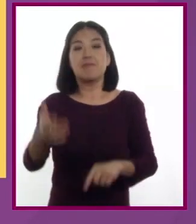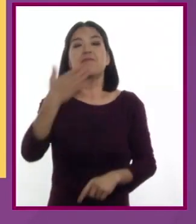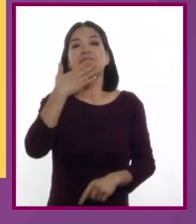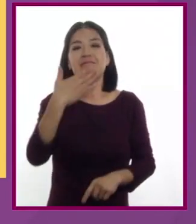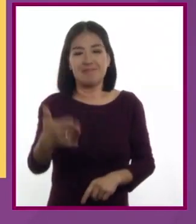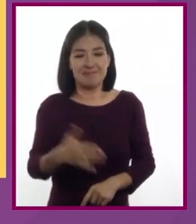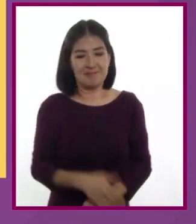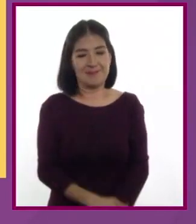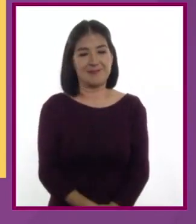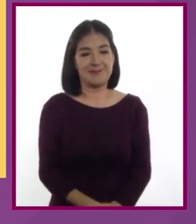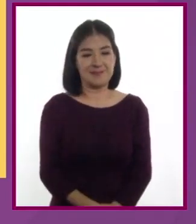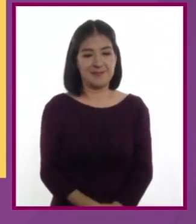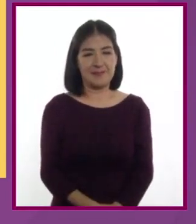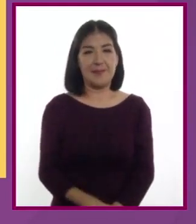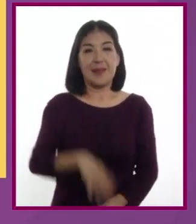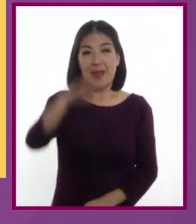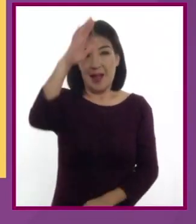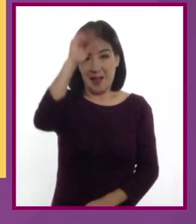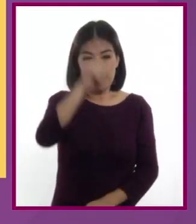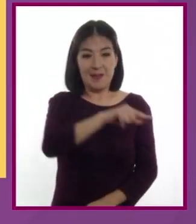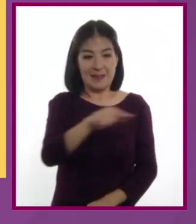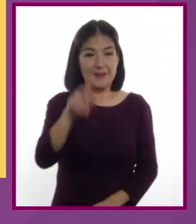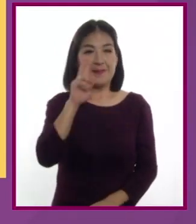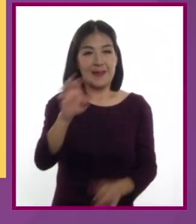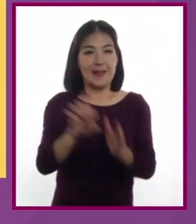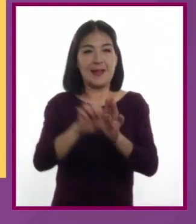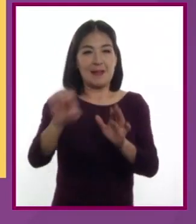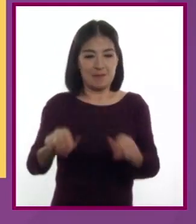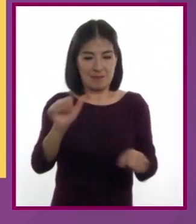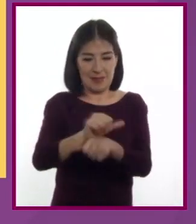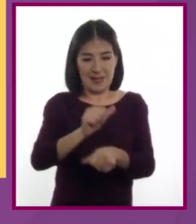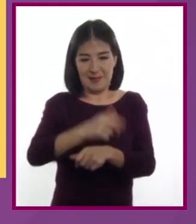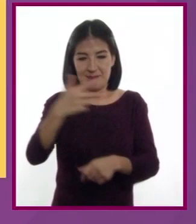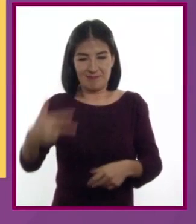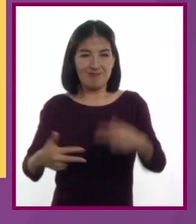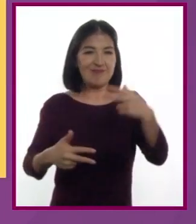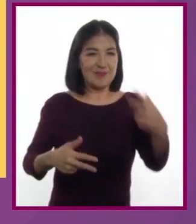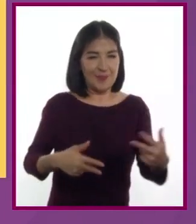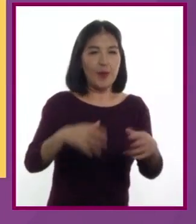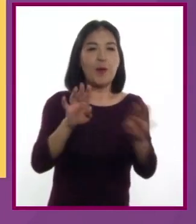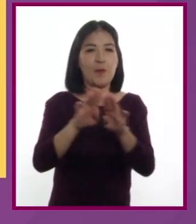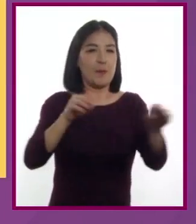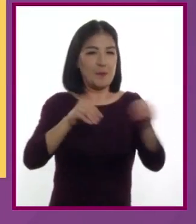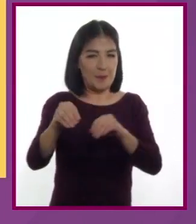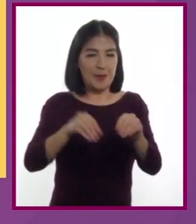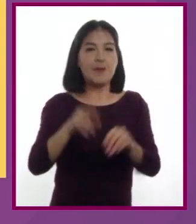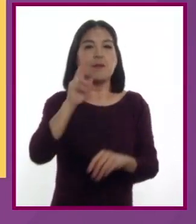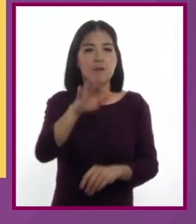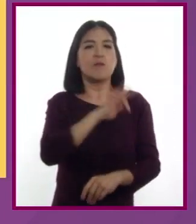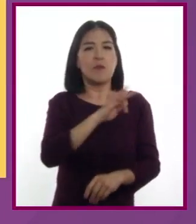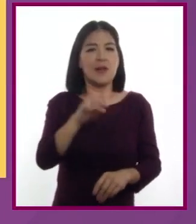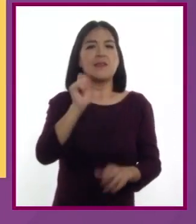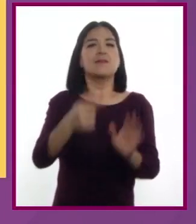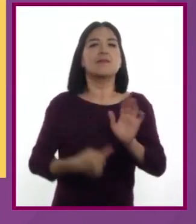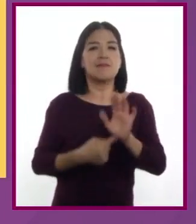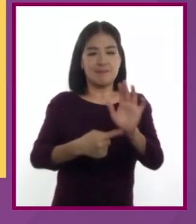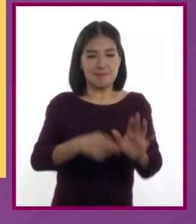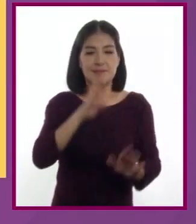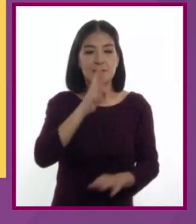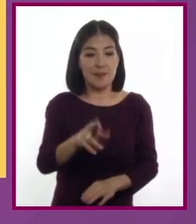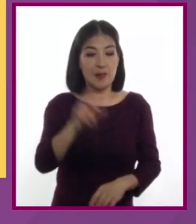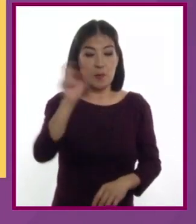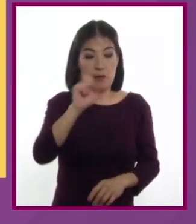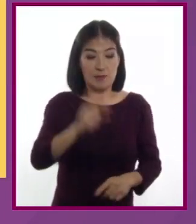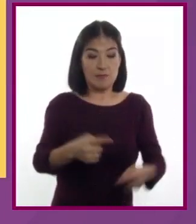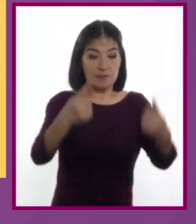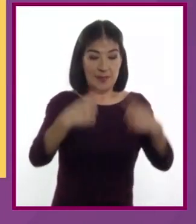bien. De acuerdo con lo visto en los ejemplos del móvil, podemos afirmar que al multiplicar